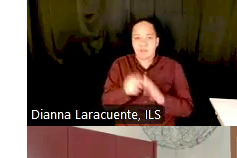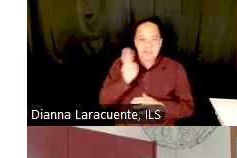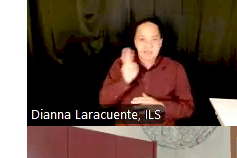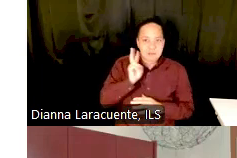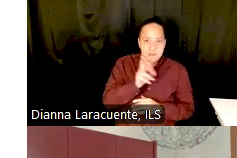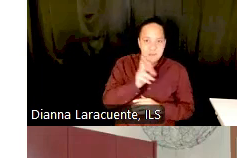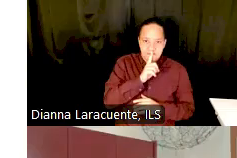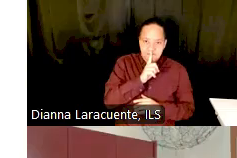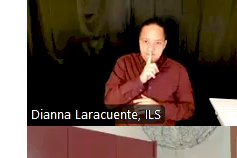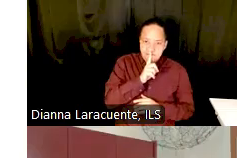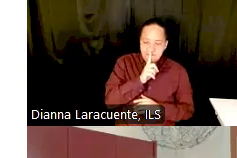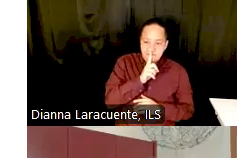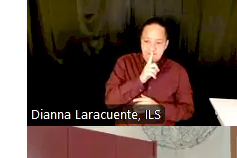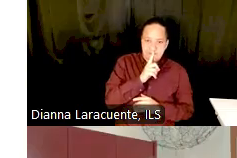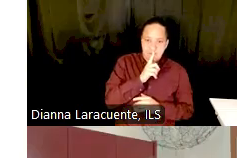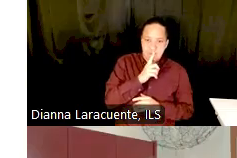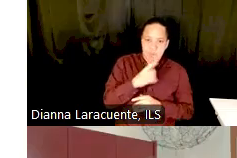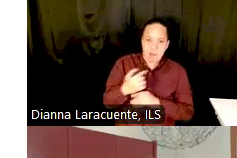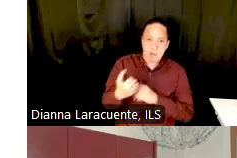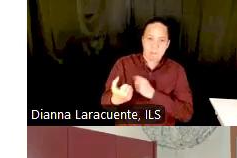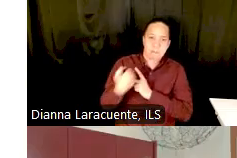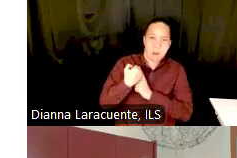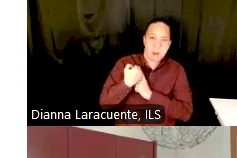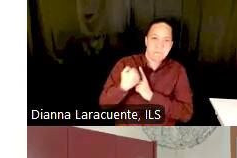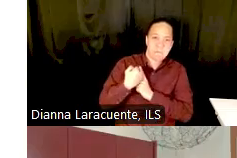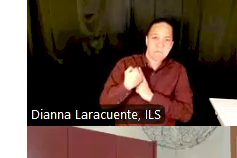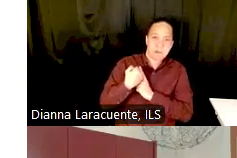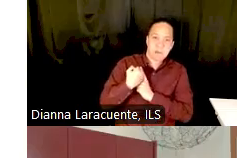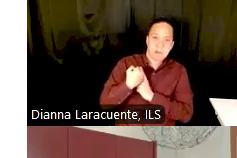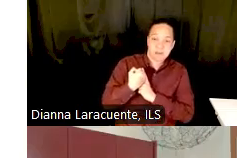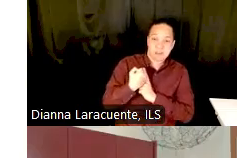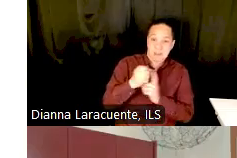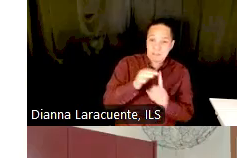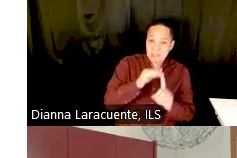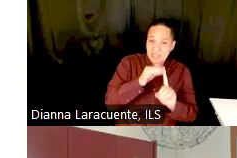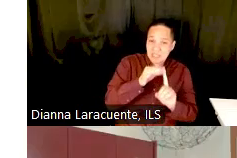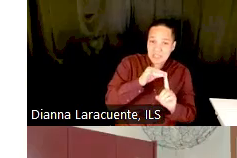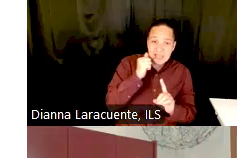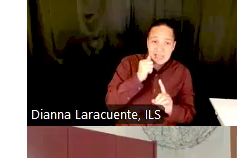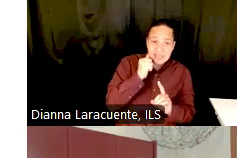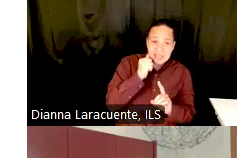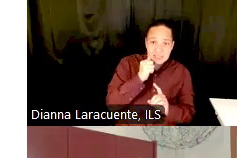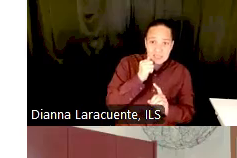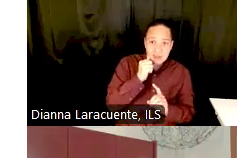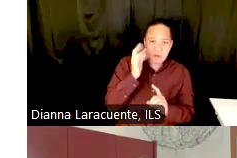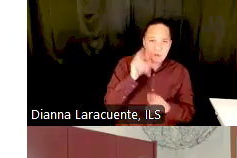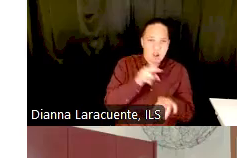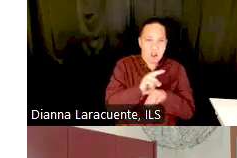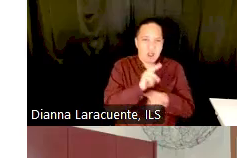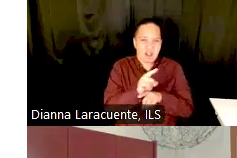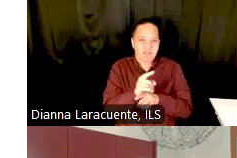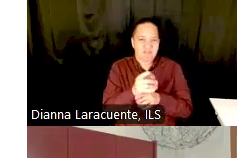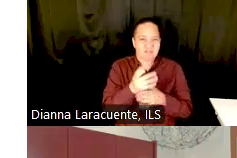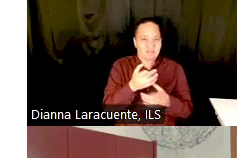en silencio ese ataque, sobre todo en las niñas, puesto que el bullying en las niñas es más bien de